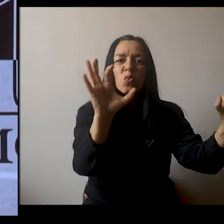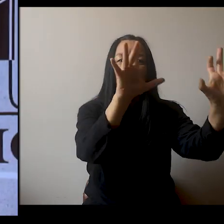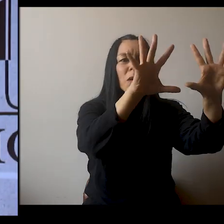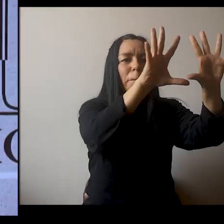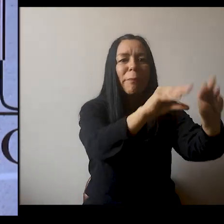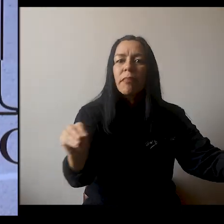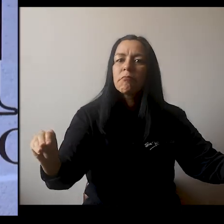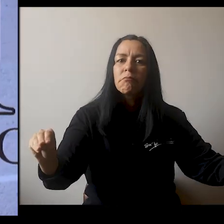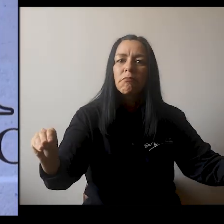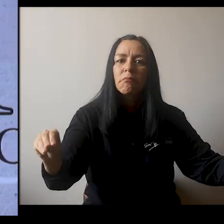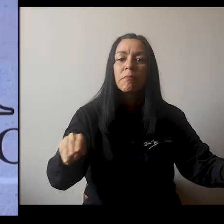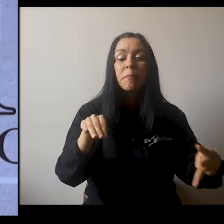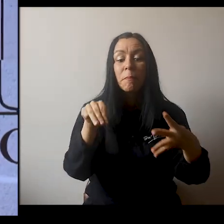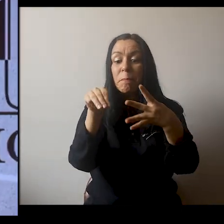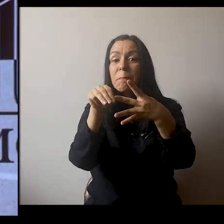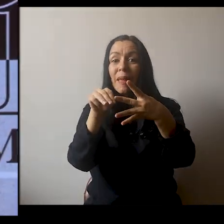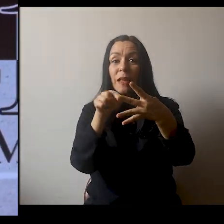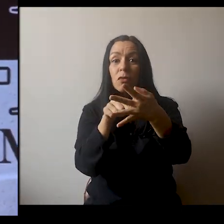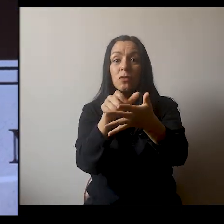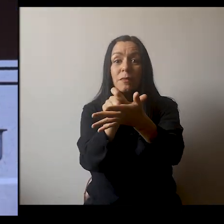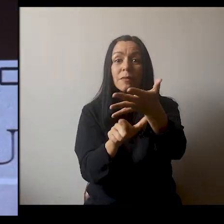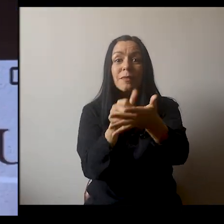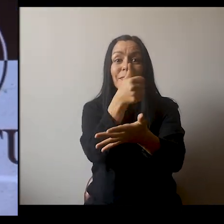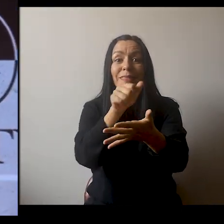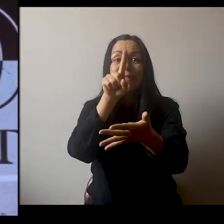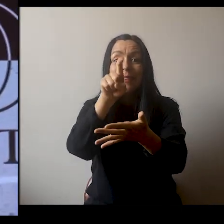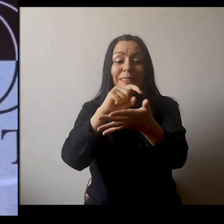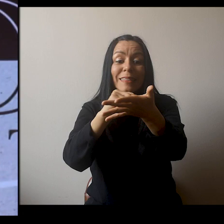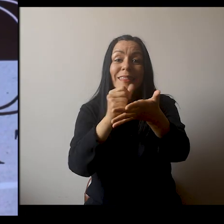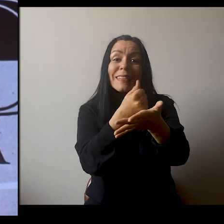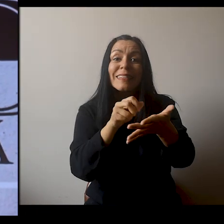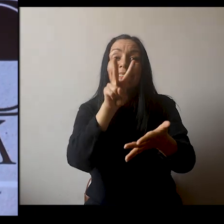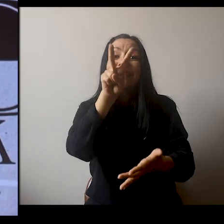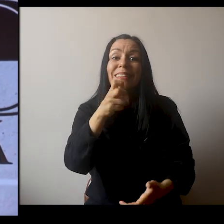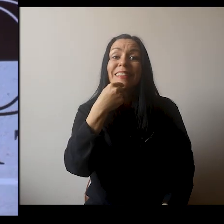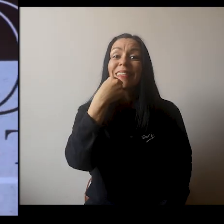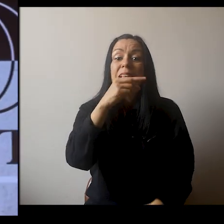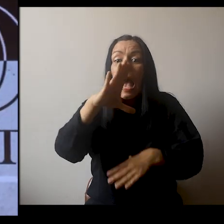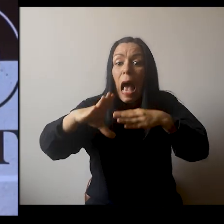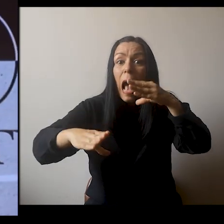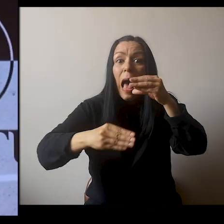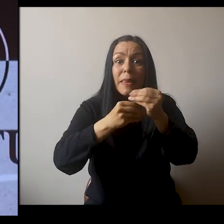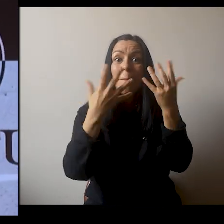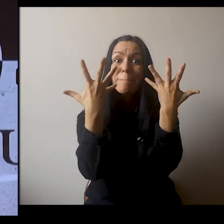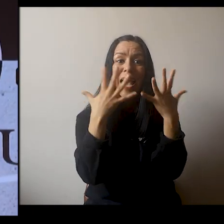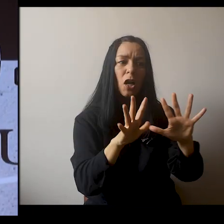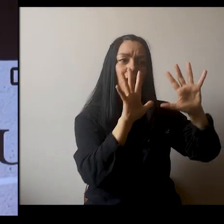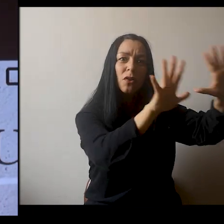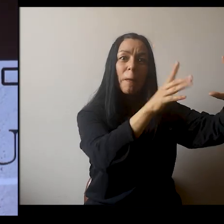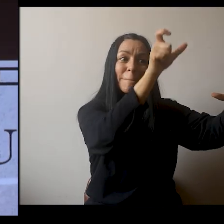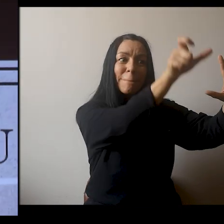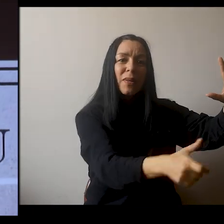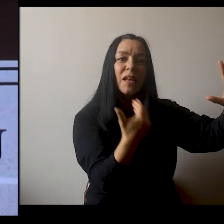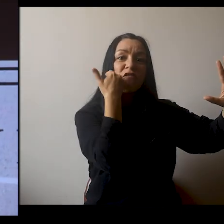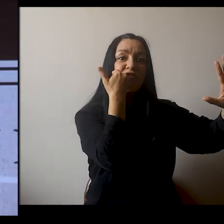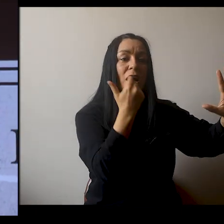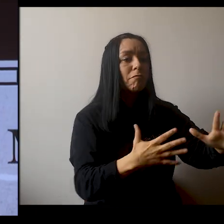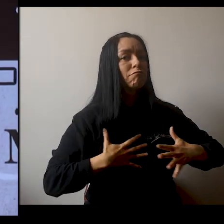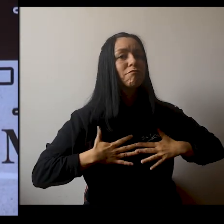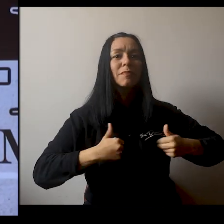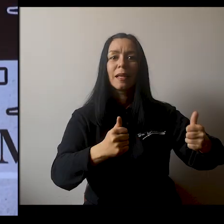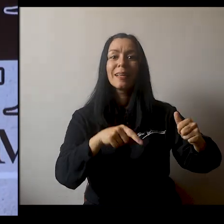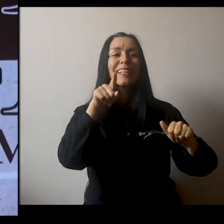todo virus. Allí en Marcos 16, 17 Jesús dijo, además de poner las manos sobre enfermos, dijo,